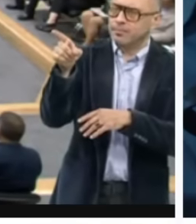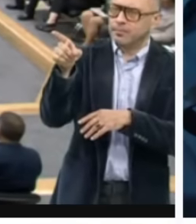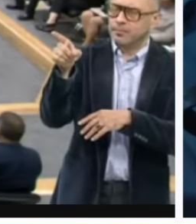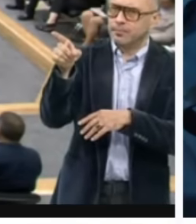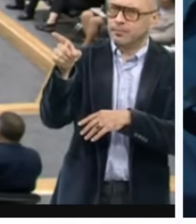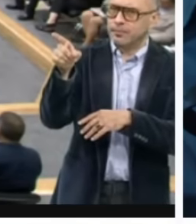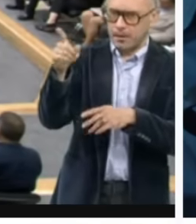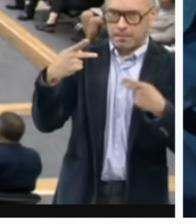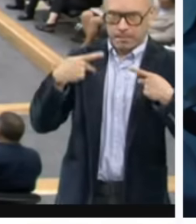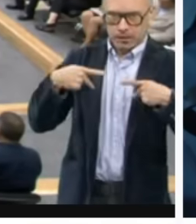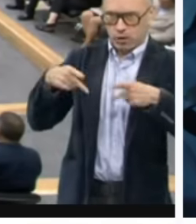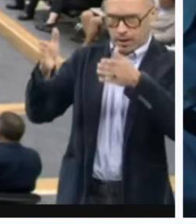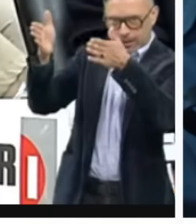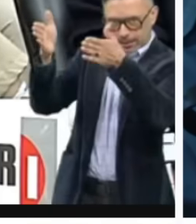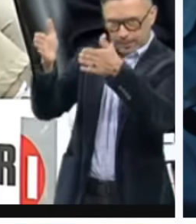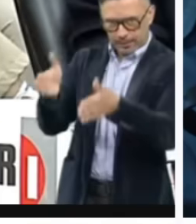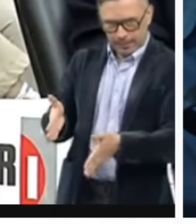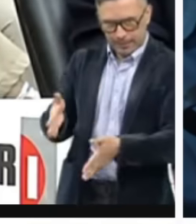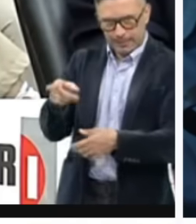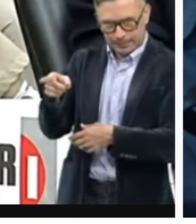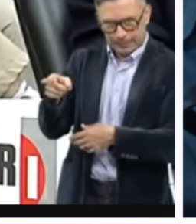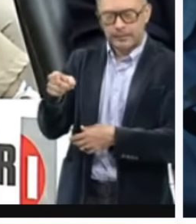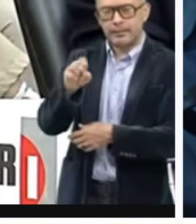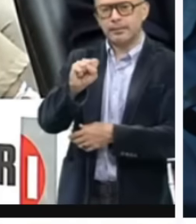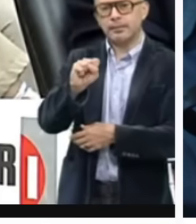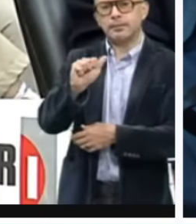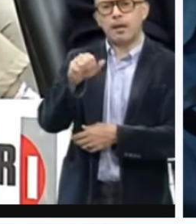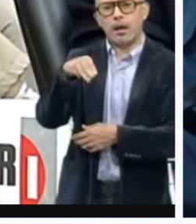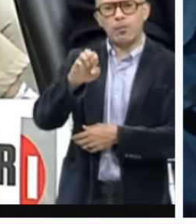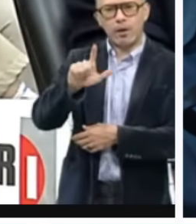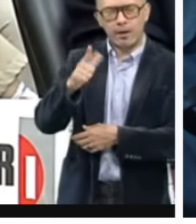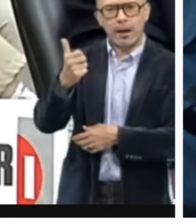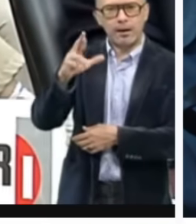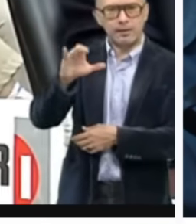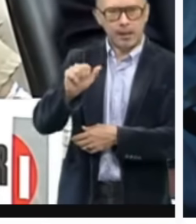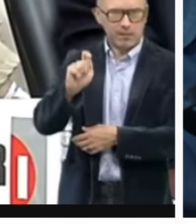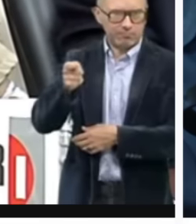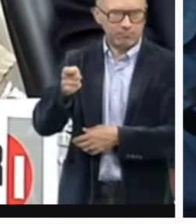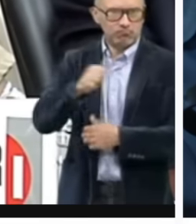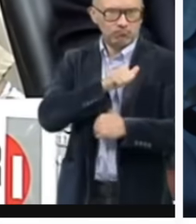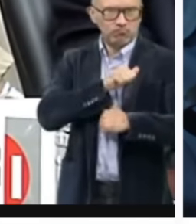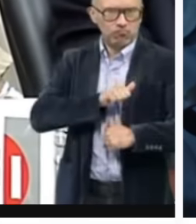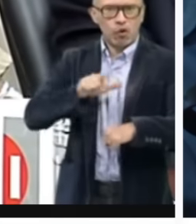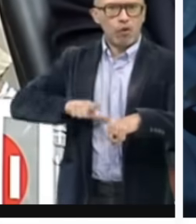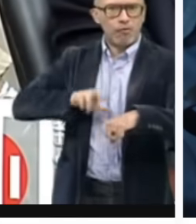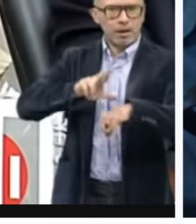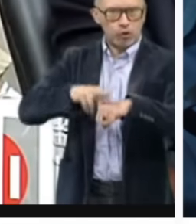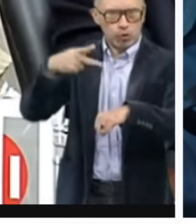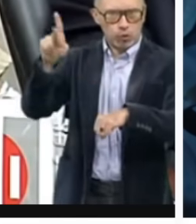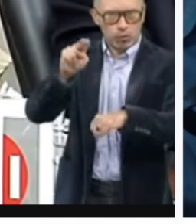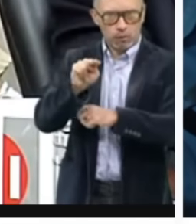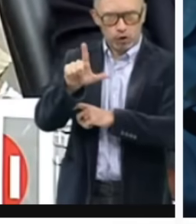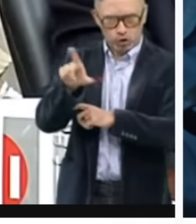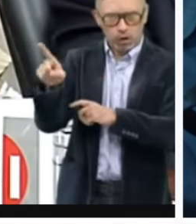Vamos a ir a esta sesión hoy 9 de noviembre 2023. Samuel